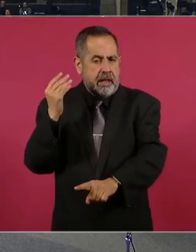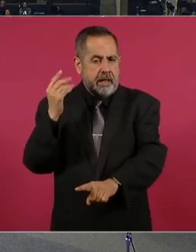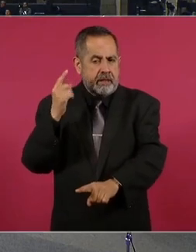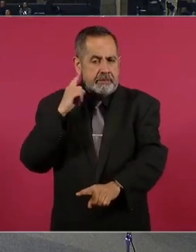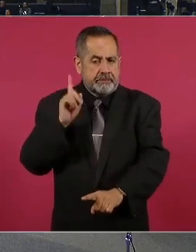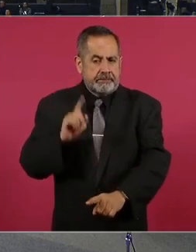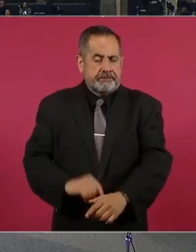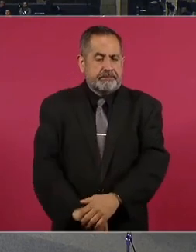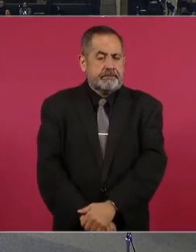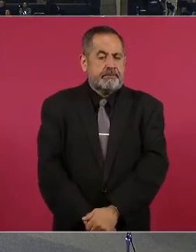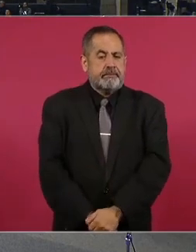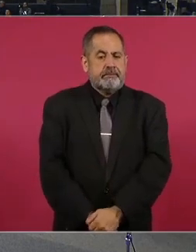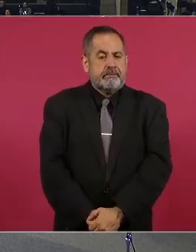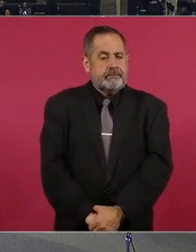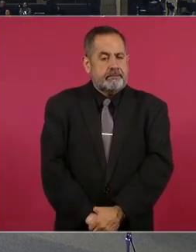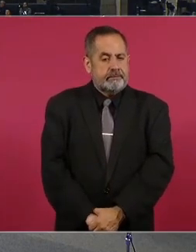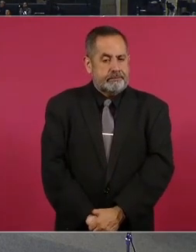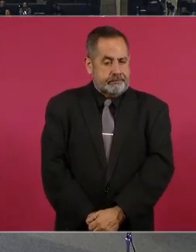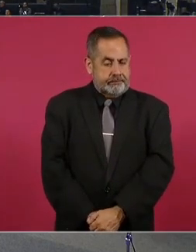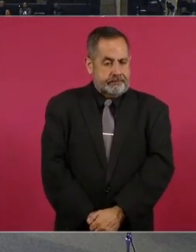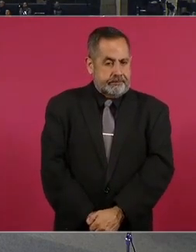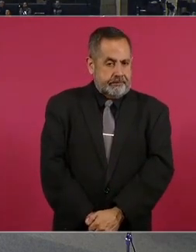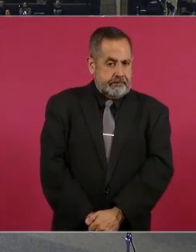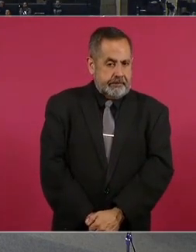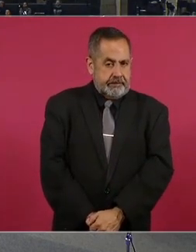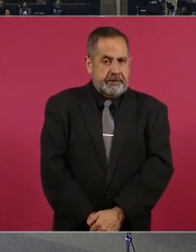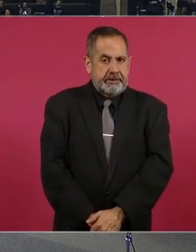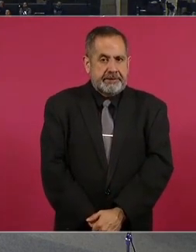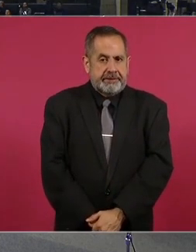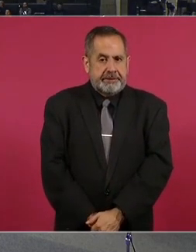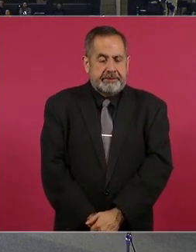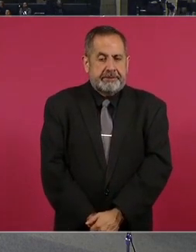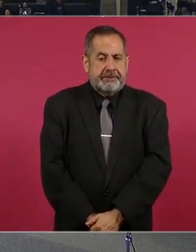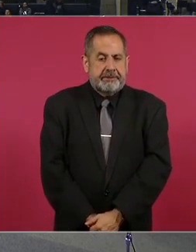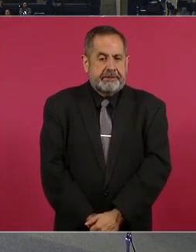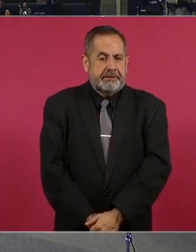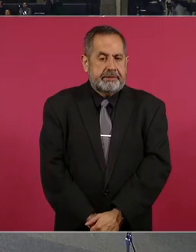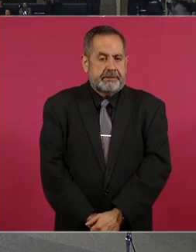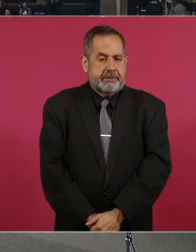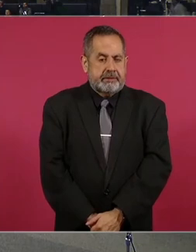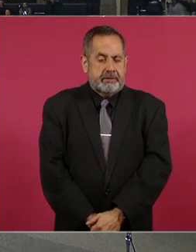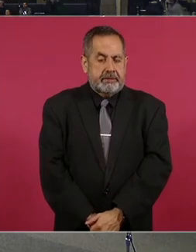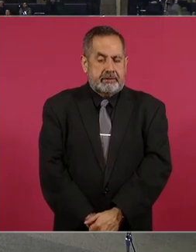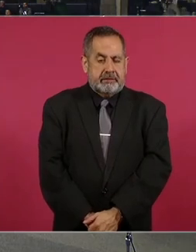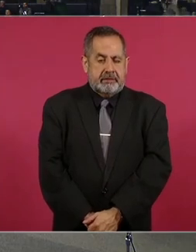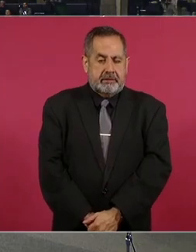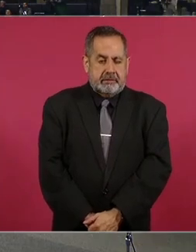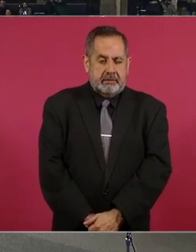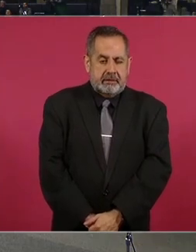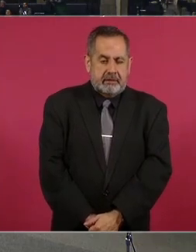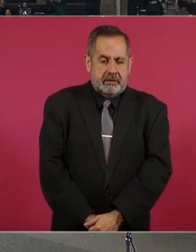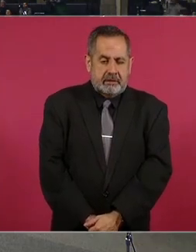Sobre la entrega de la versión pública de los contratos de Pegasus.